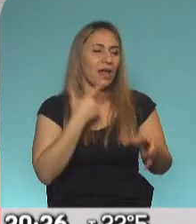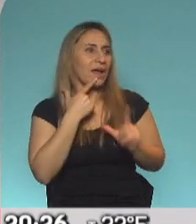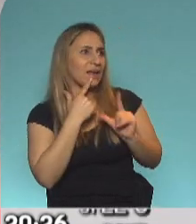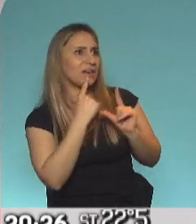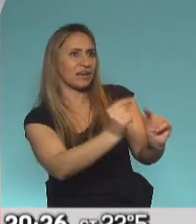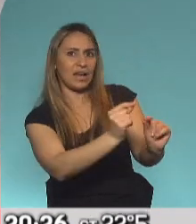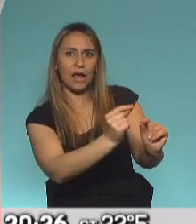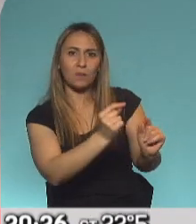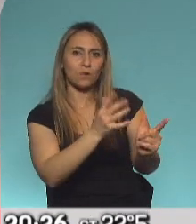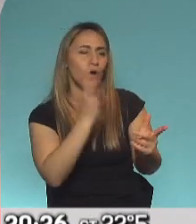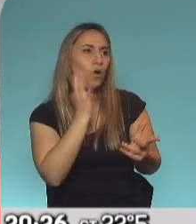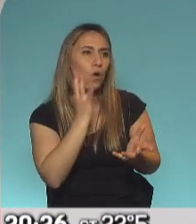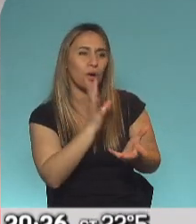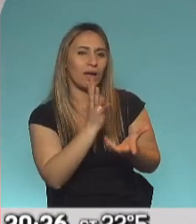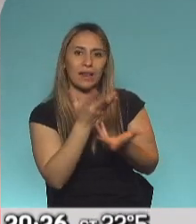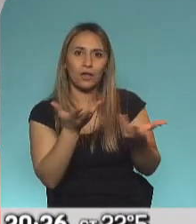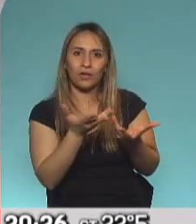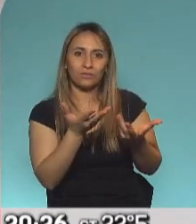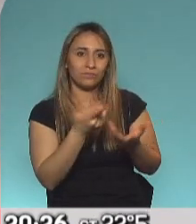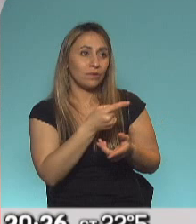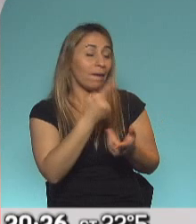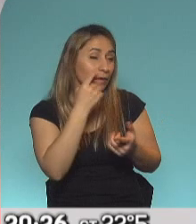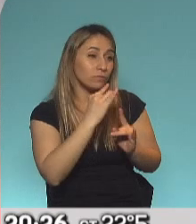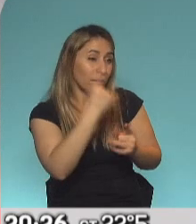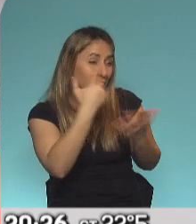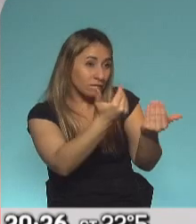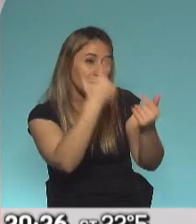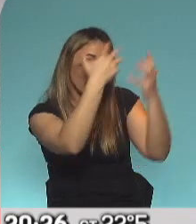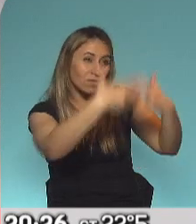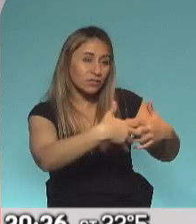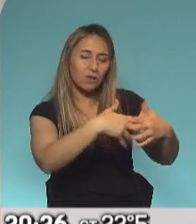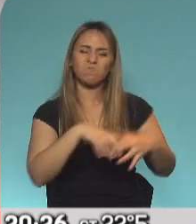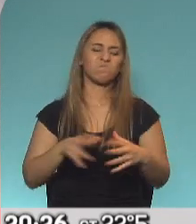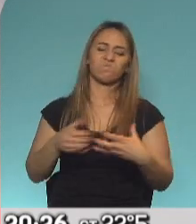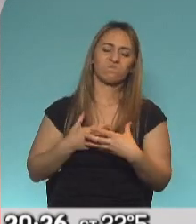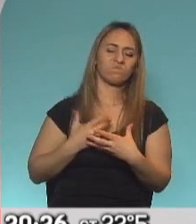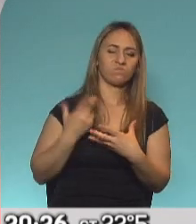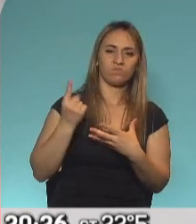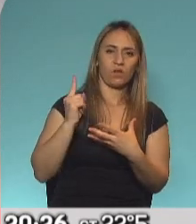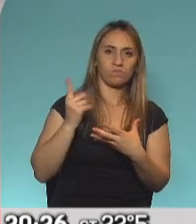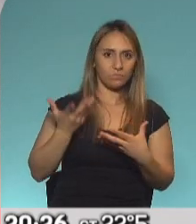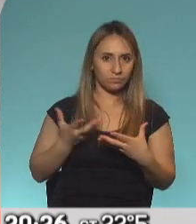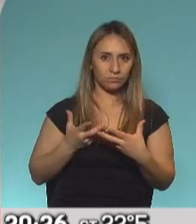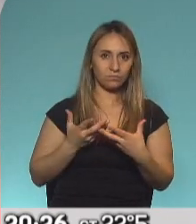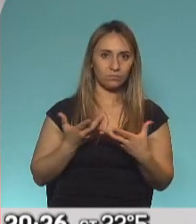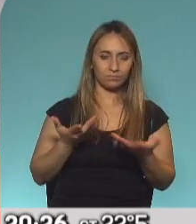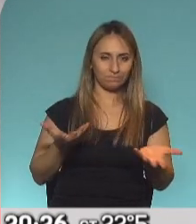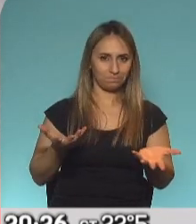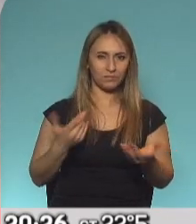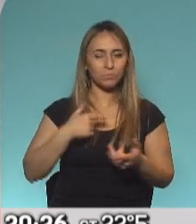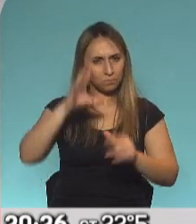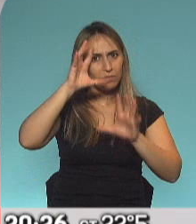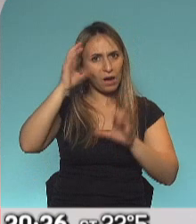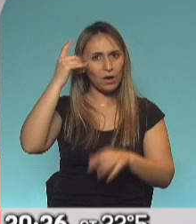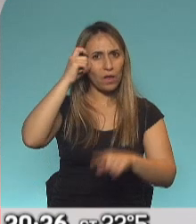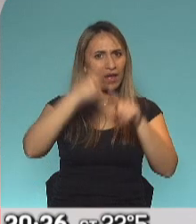reclamarles cierta autocrítica de qué es lo que ha sucedido y no mirar para el costado. Yo recuerdo muy tristemente cómo el expresidente,